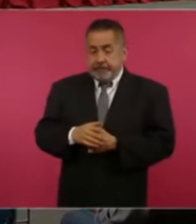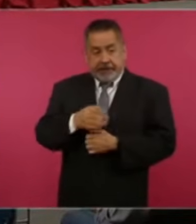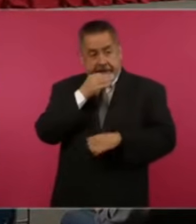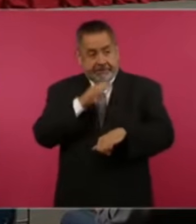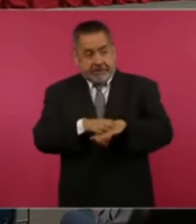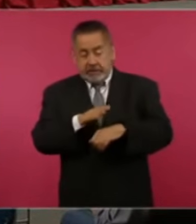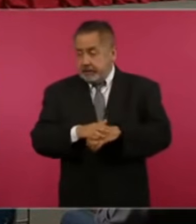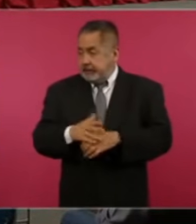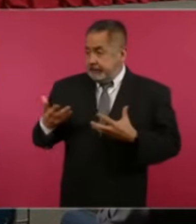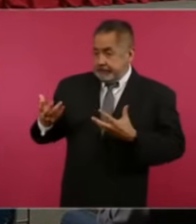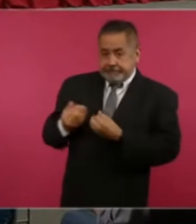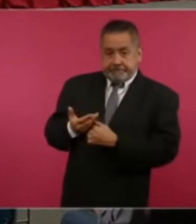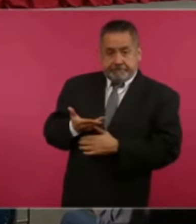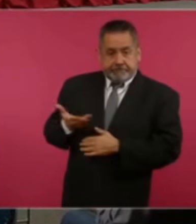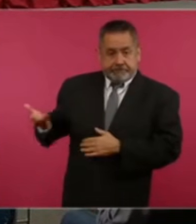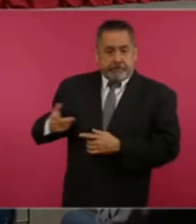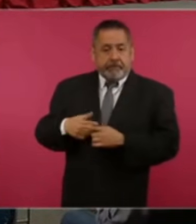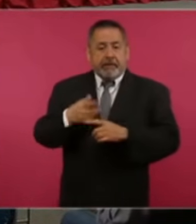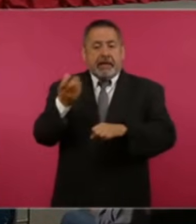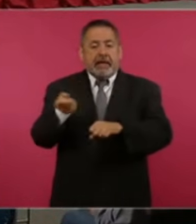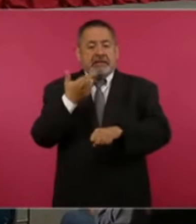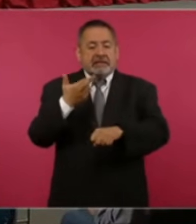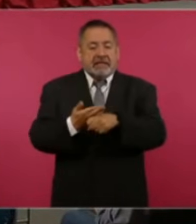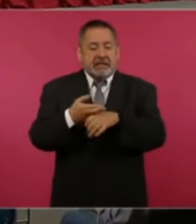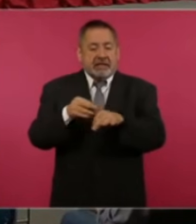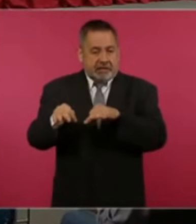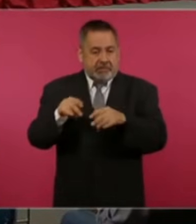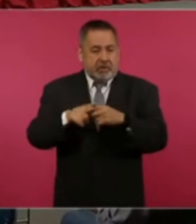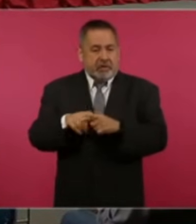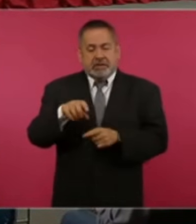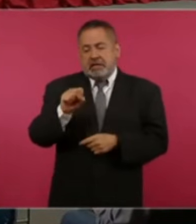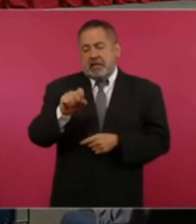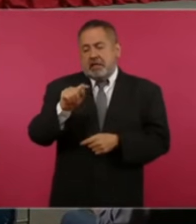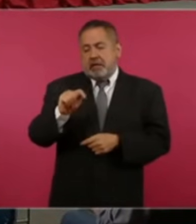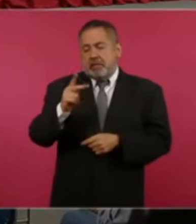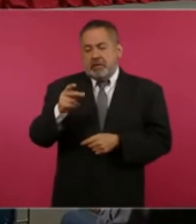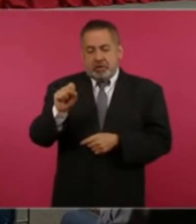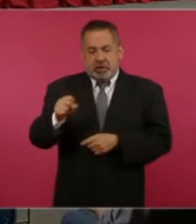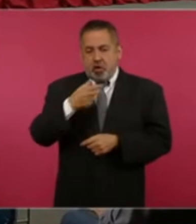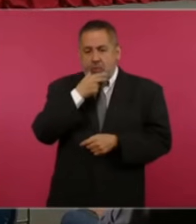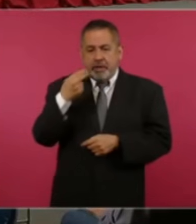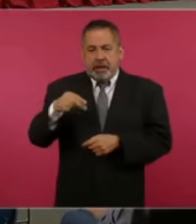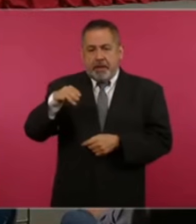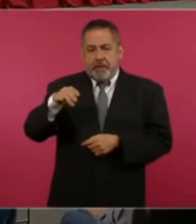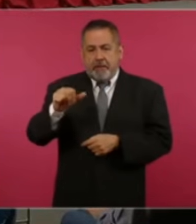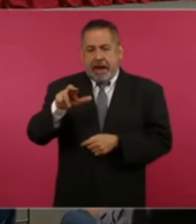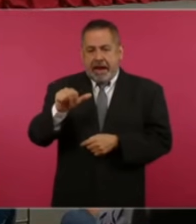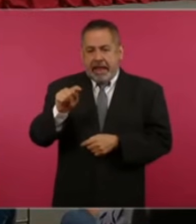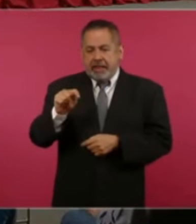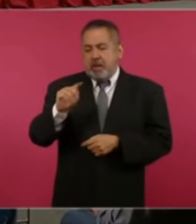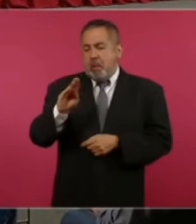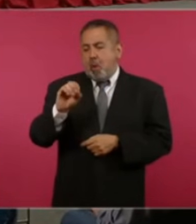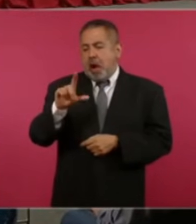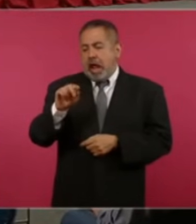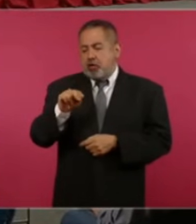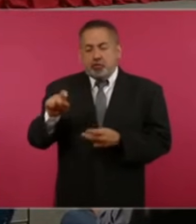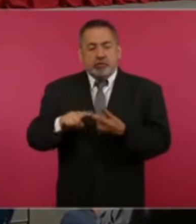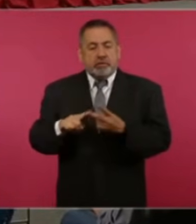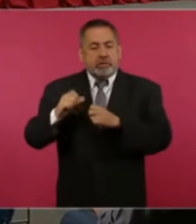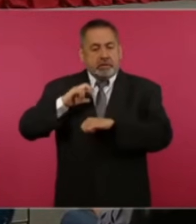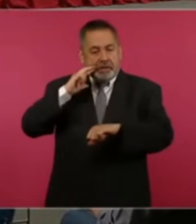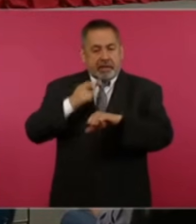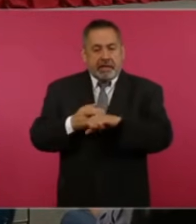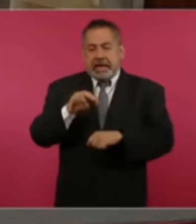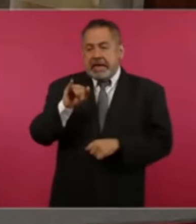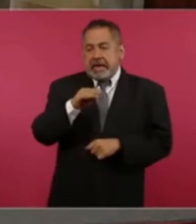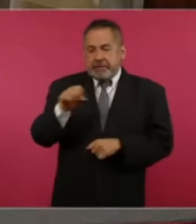la conferencia el secretario del Trabajo y Previsión Social, Marat Bolaños, el titular del IMSS,